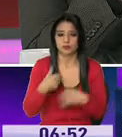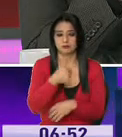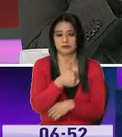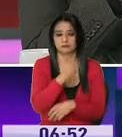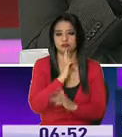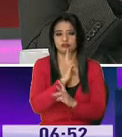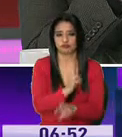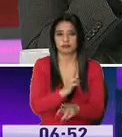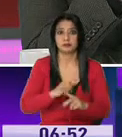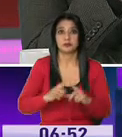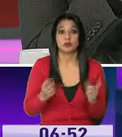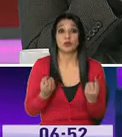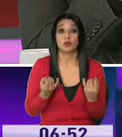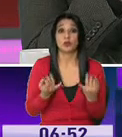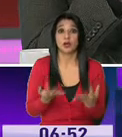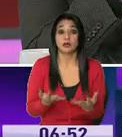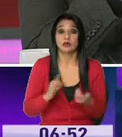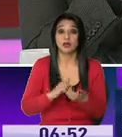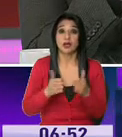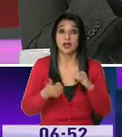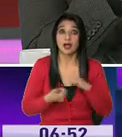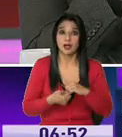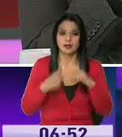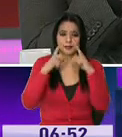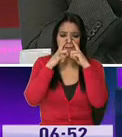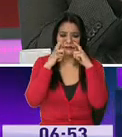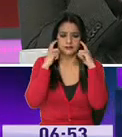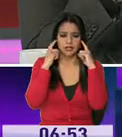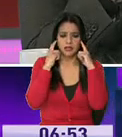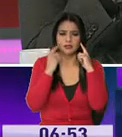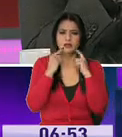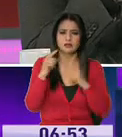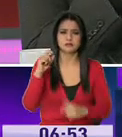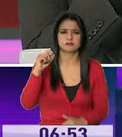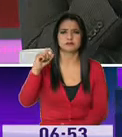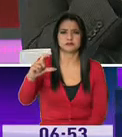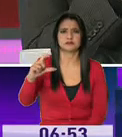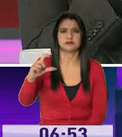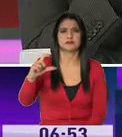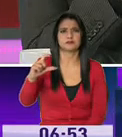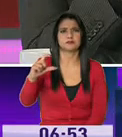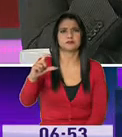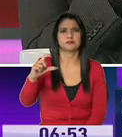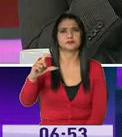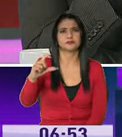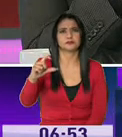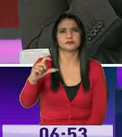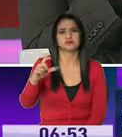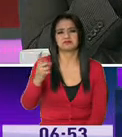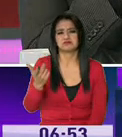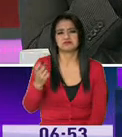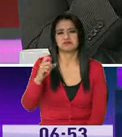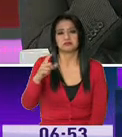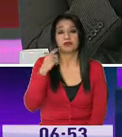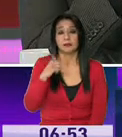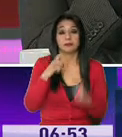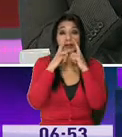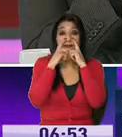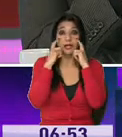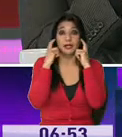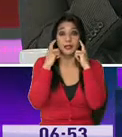cuántos millones estamos hablando que sería en este caso la defraudación al fisco? ¿En qué caso, perdón? ¿En este el de En Mascarita?